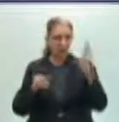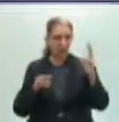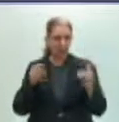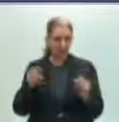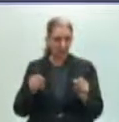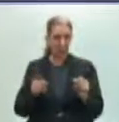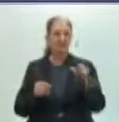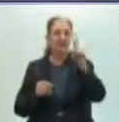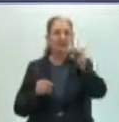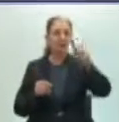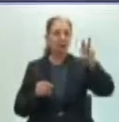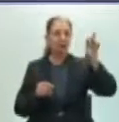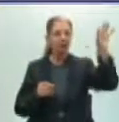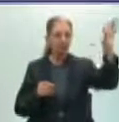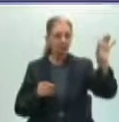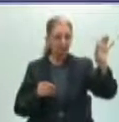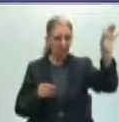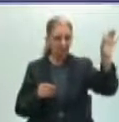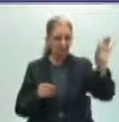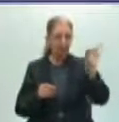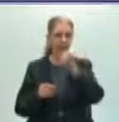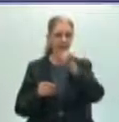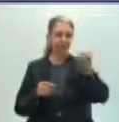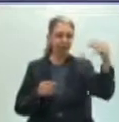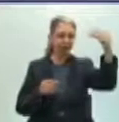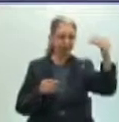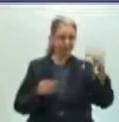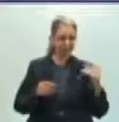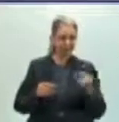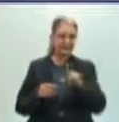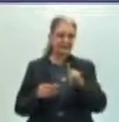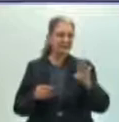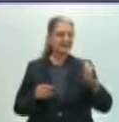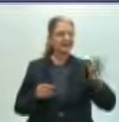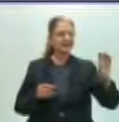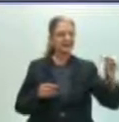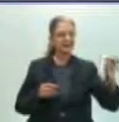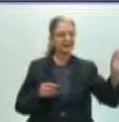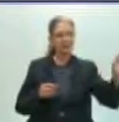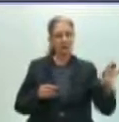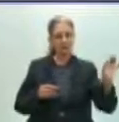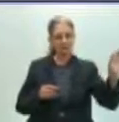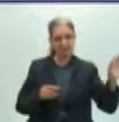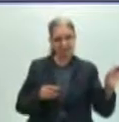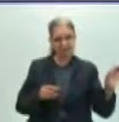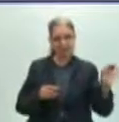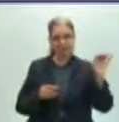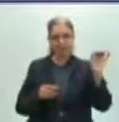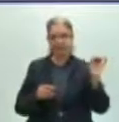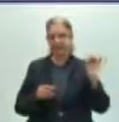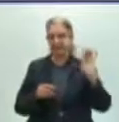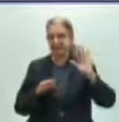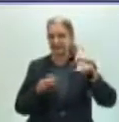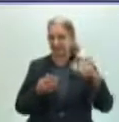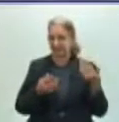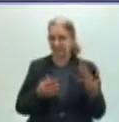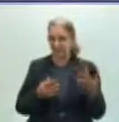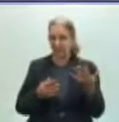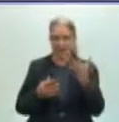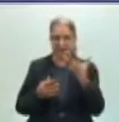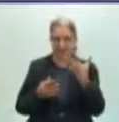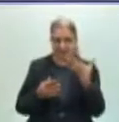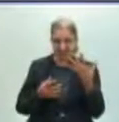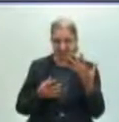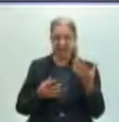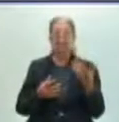el 12% de 250. Recuerden la razón entre el 12% y el 100%